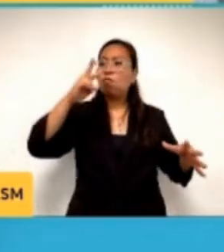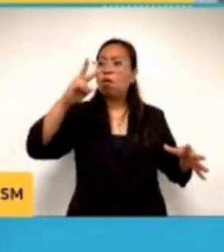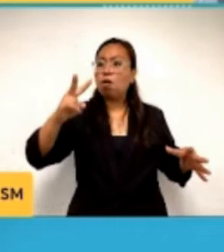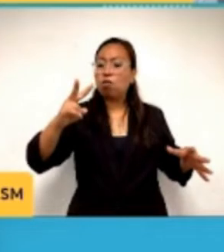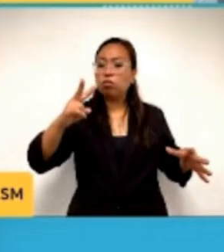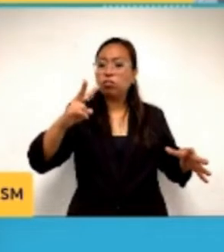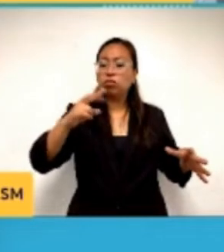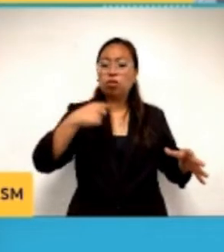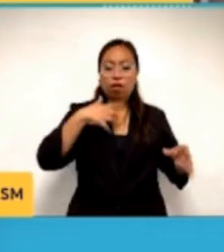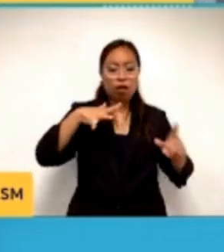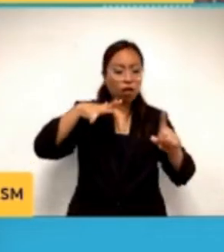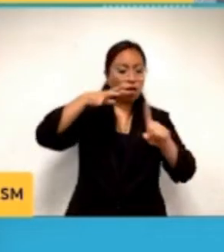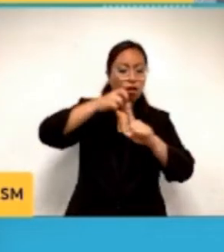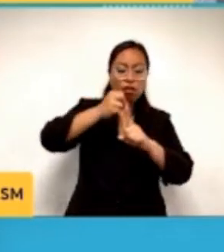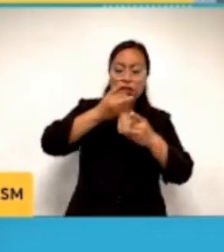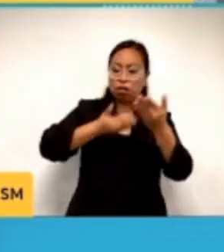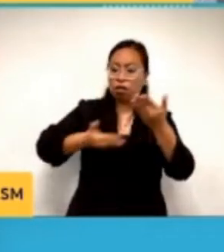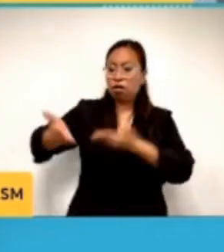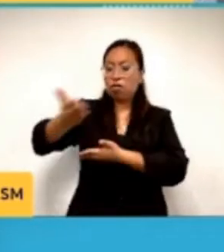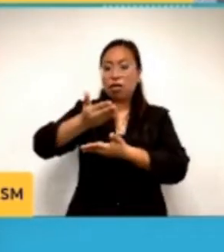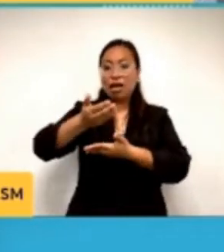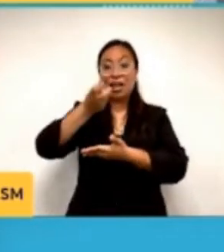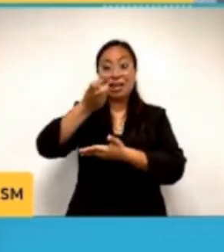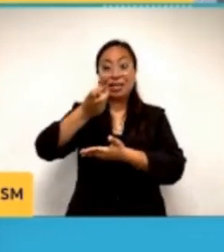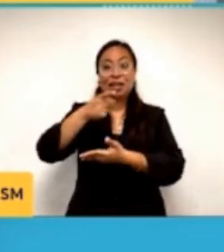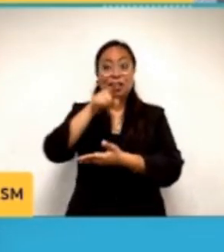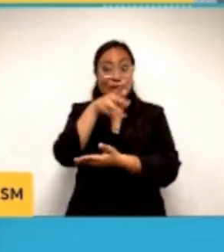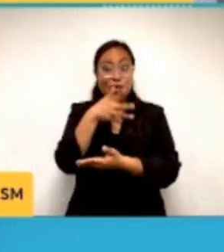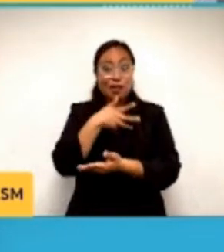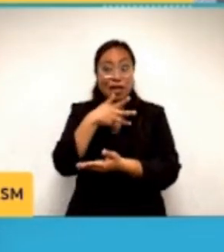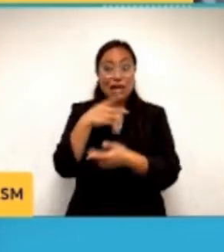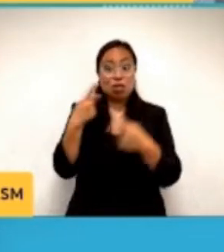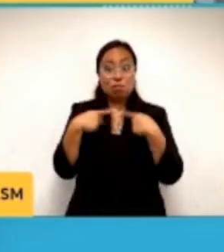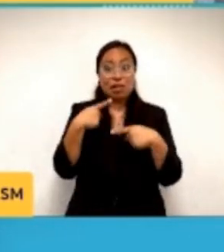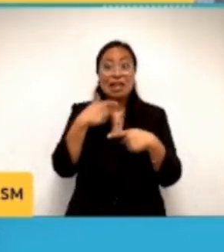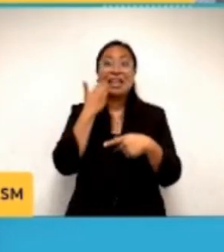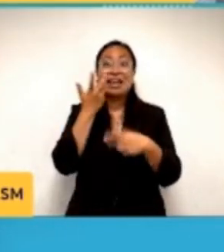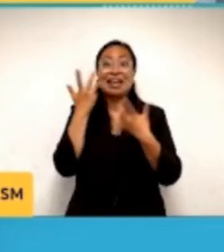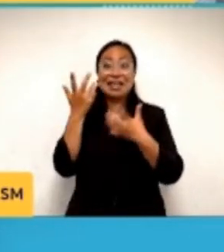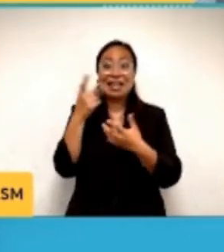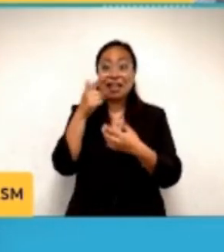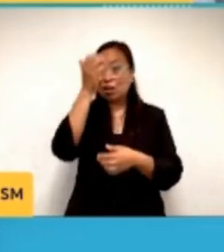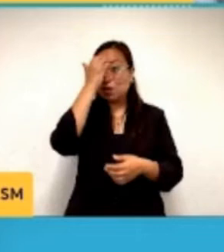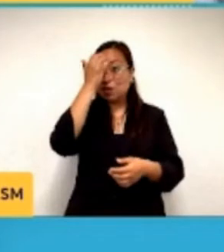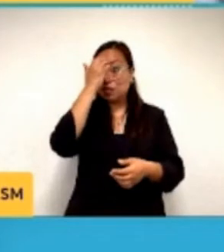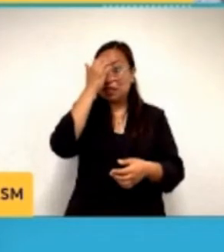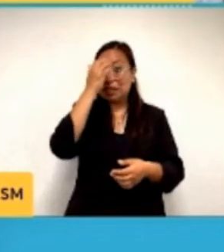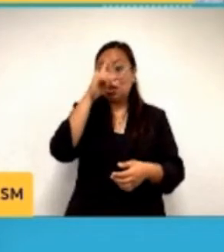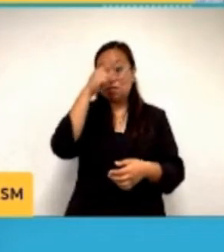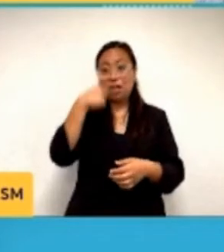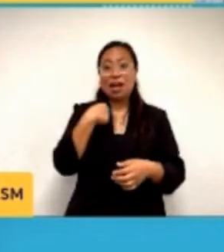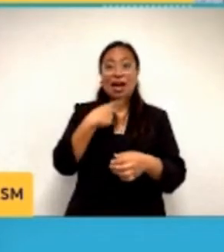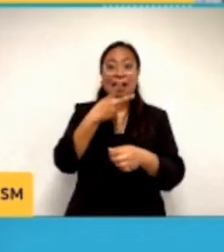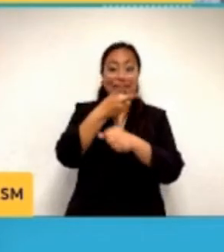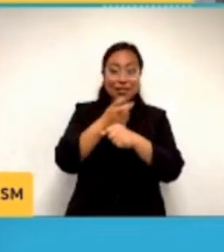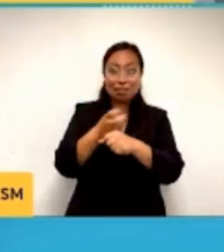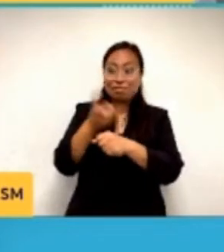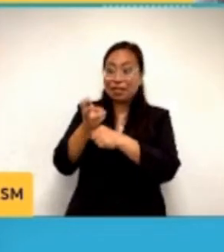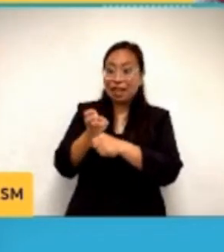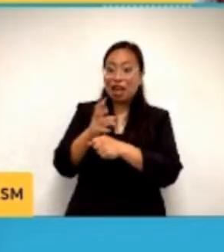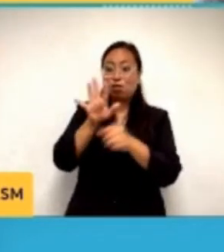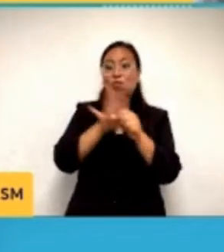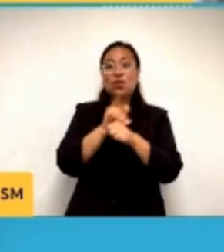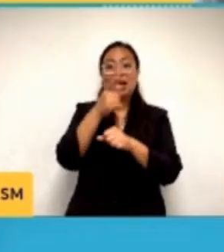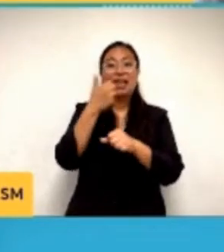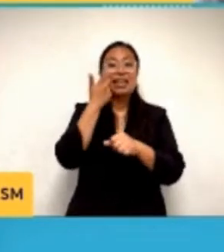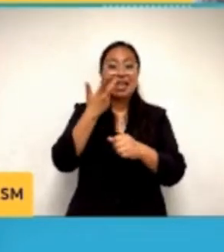su propósito. Entonces, si tú tienes personas relevantes a las que te gustaría conocer porque son parte de lo que